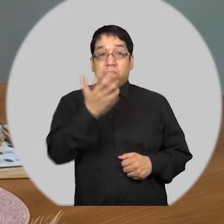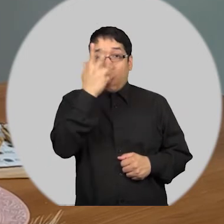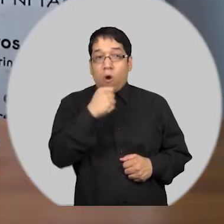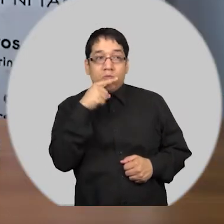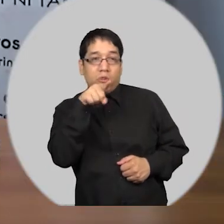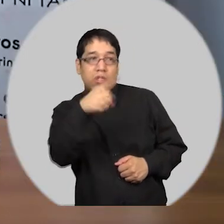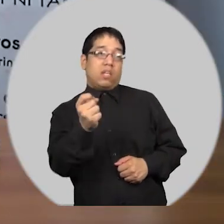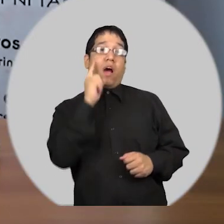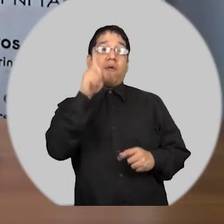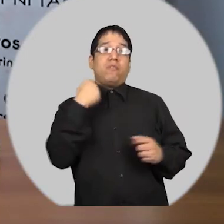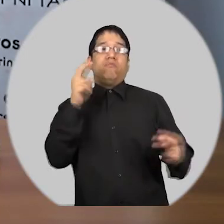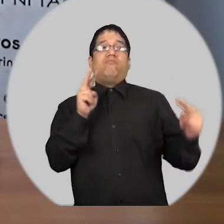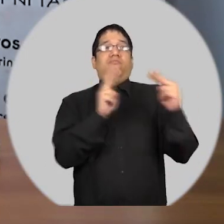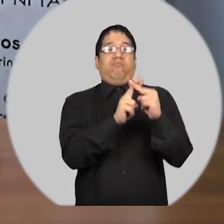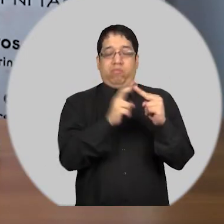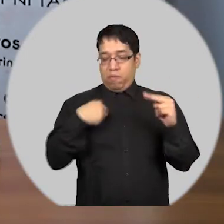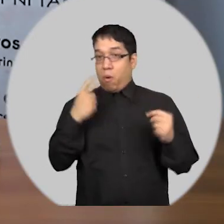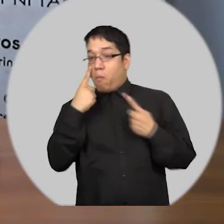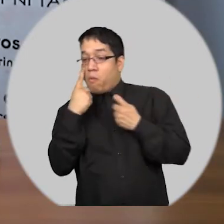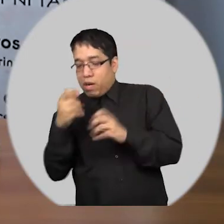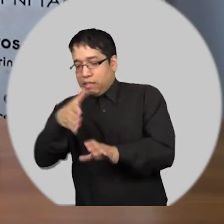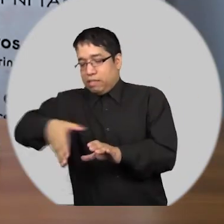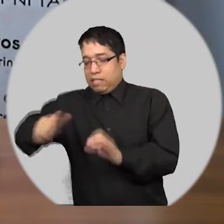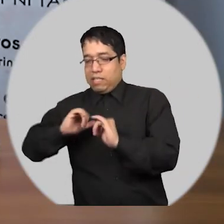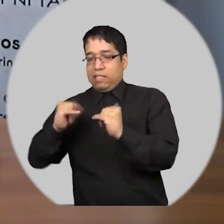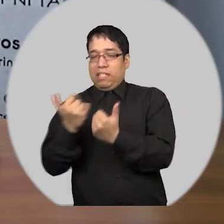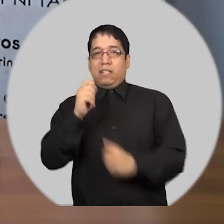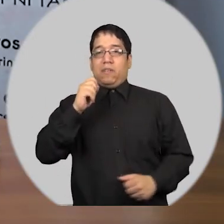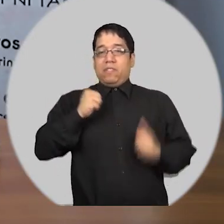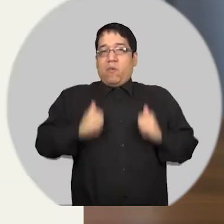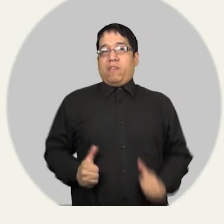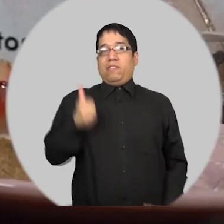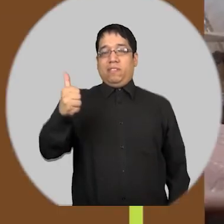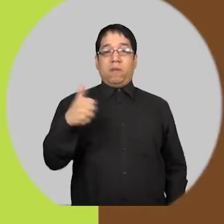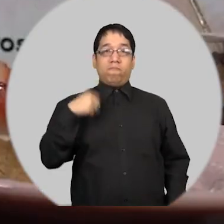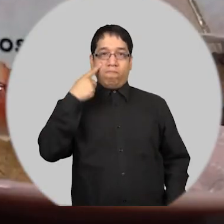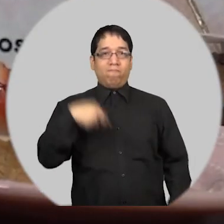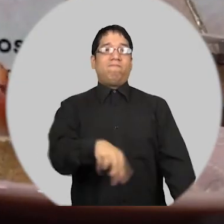edición de Aicoada. Espero que hagan esta receta saludable y deliciosa. Nos vemos.